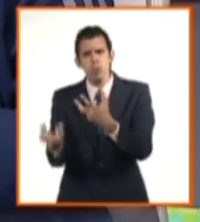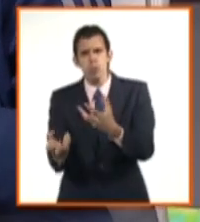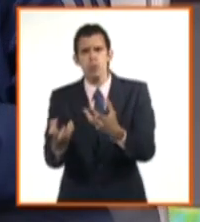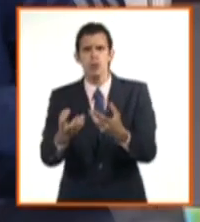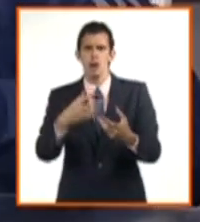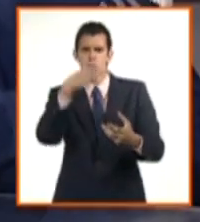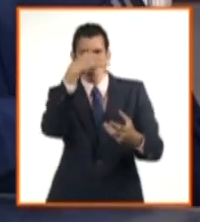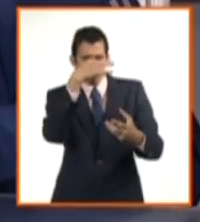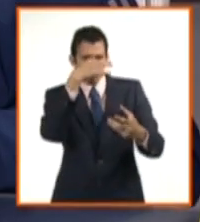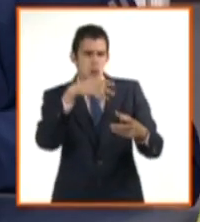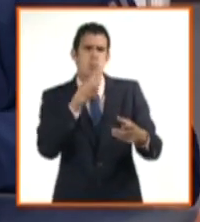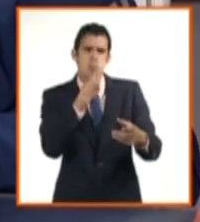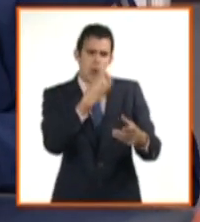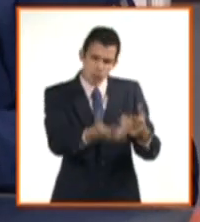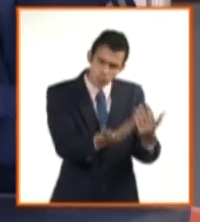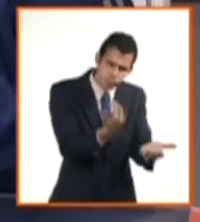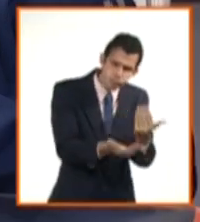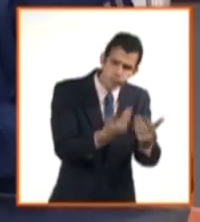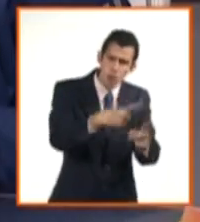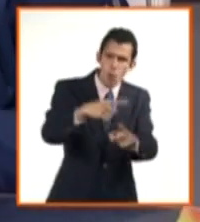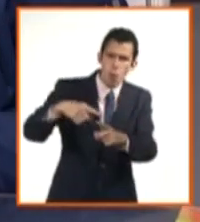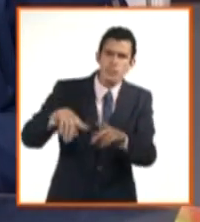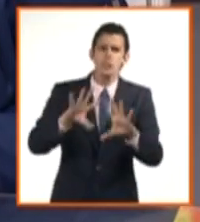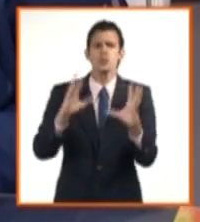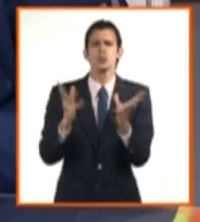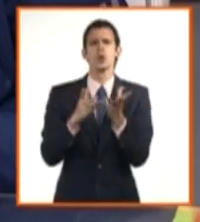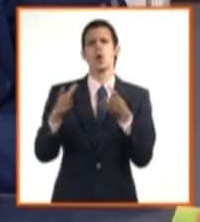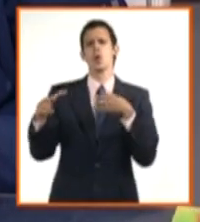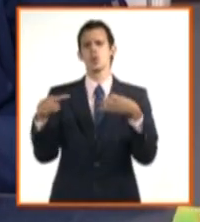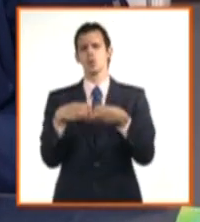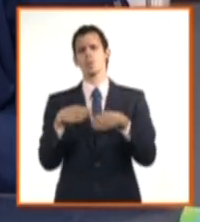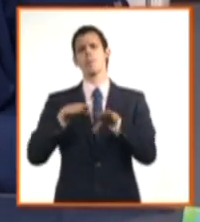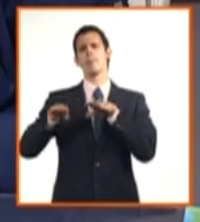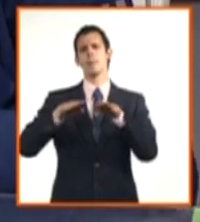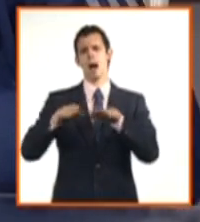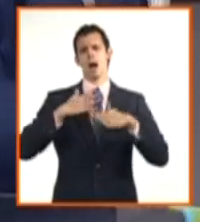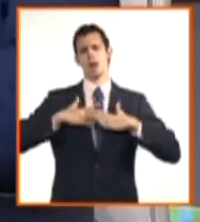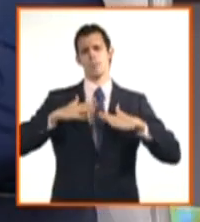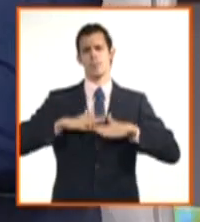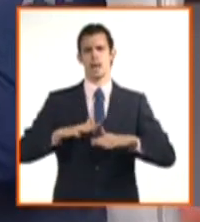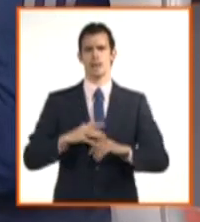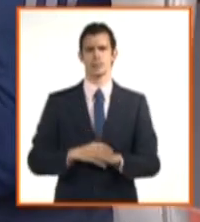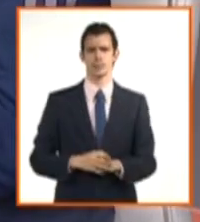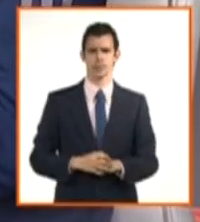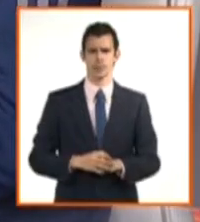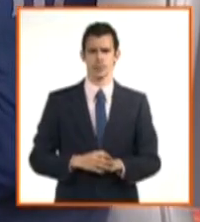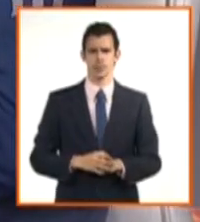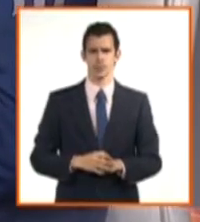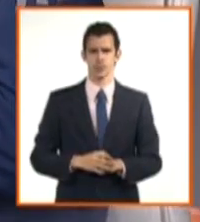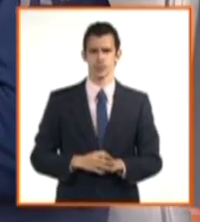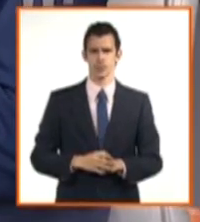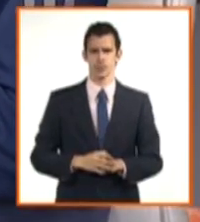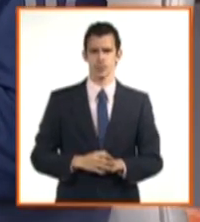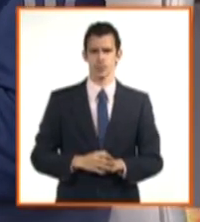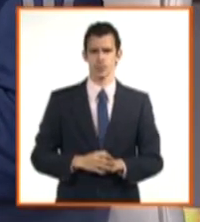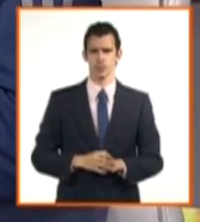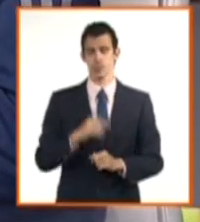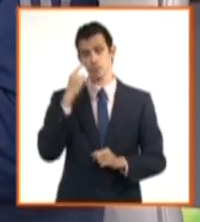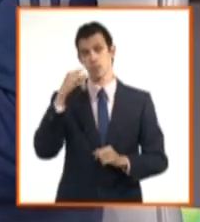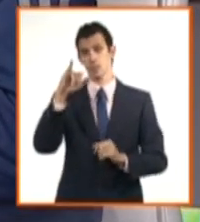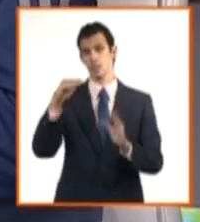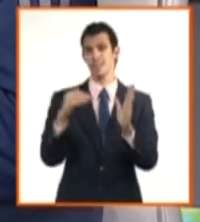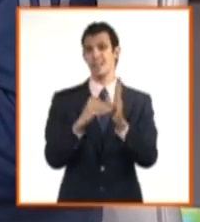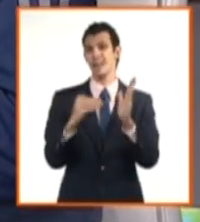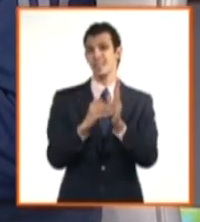sentido decirle que hasta la fecha hasta este momento con cierre a 6 de la tarde habíamos registrado en la habana 61 derrumbes